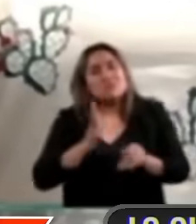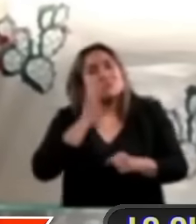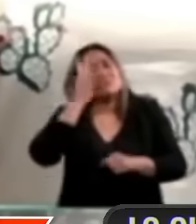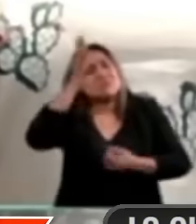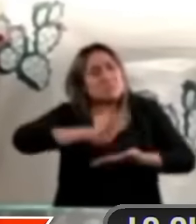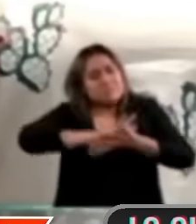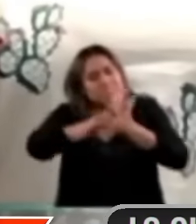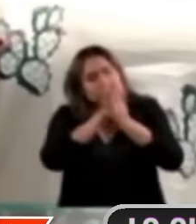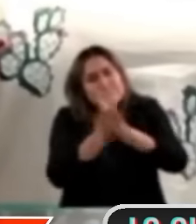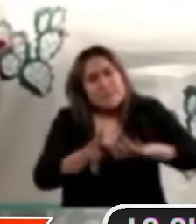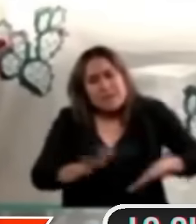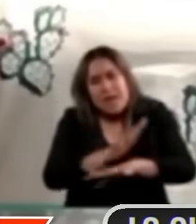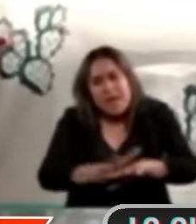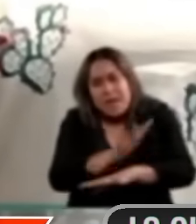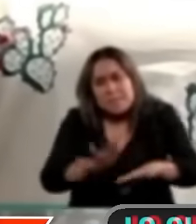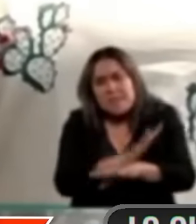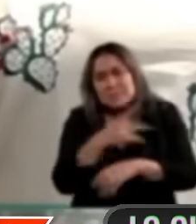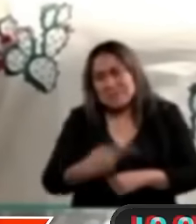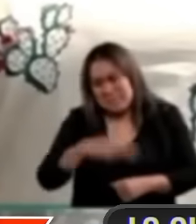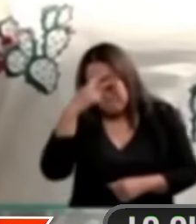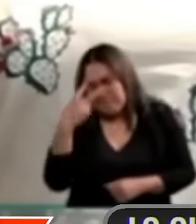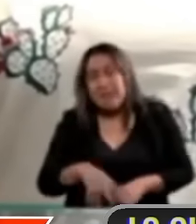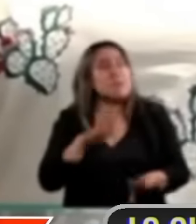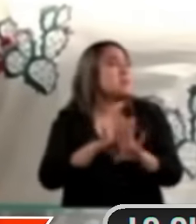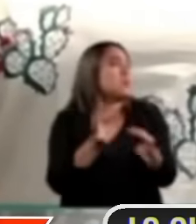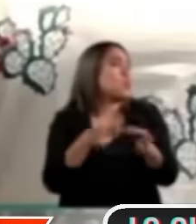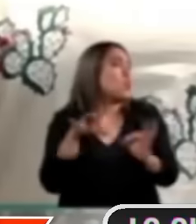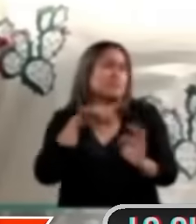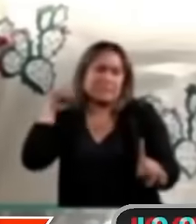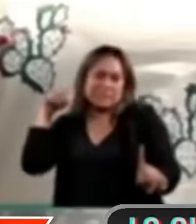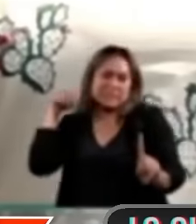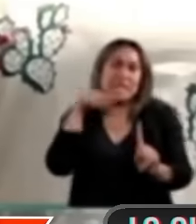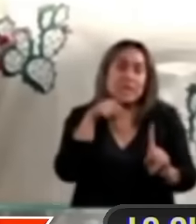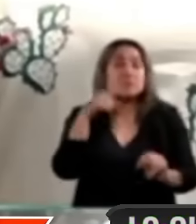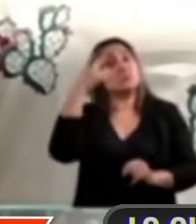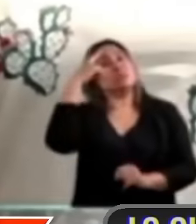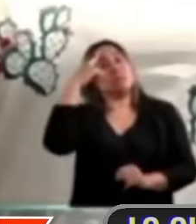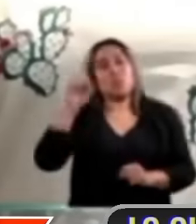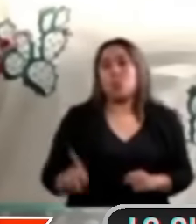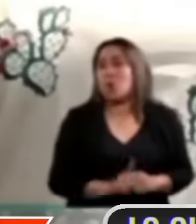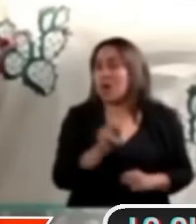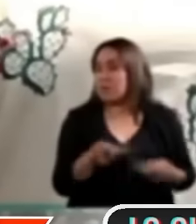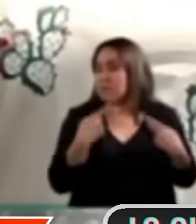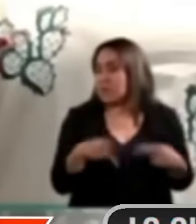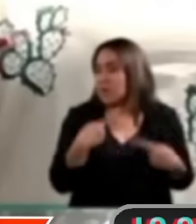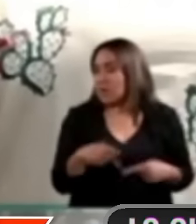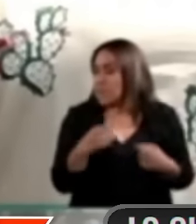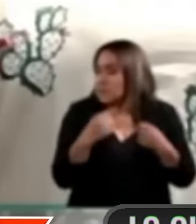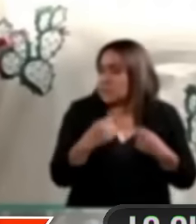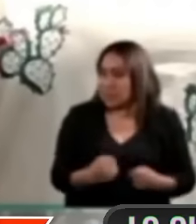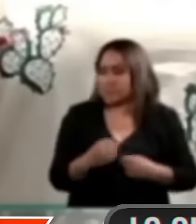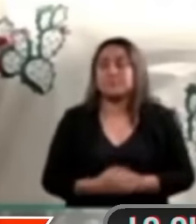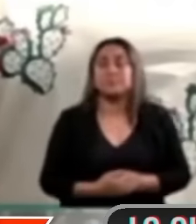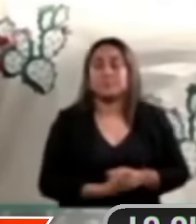México, en el que el centro, el objetivo ha sido y será el bienestar del pueblo.